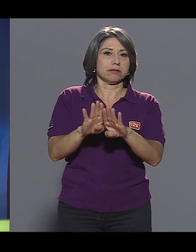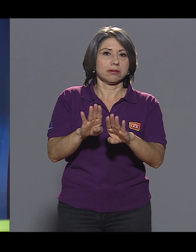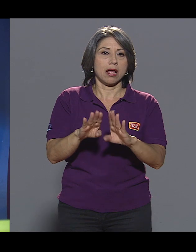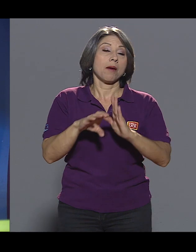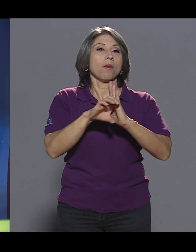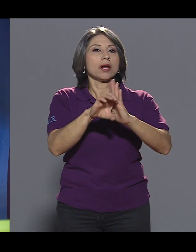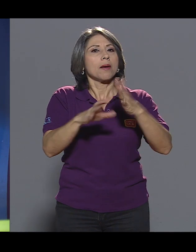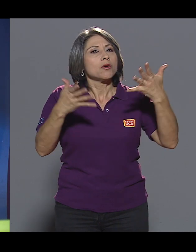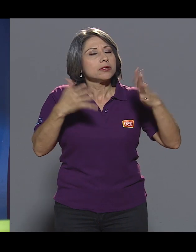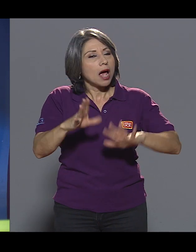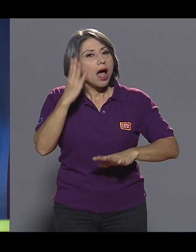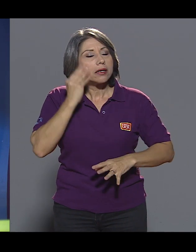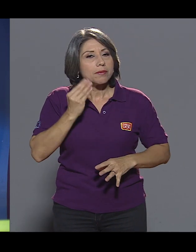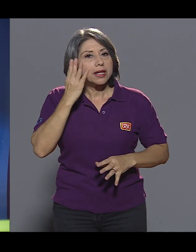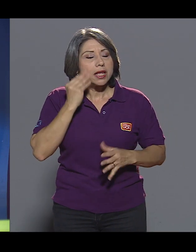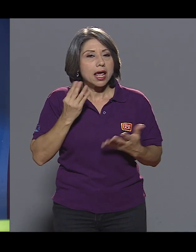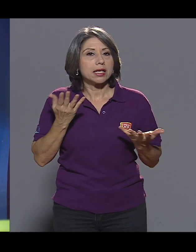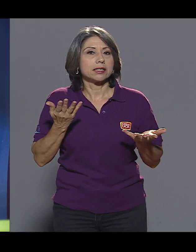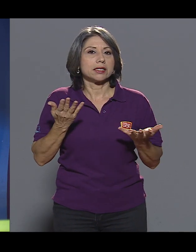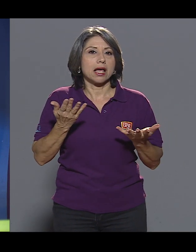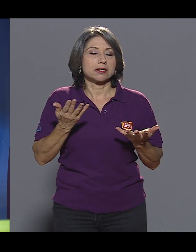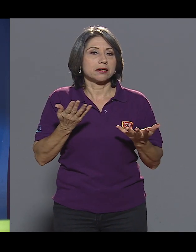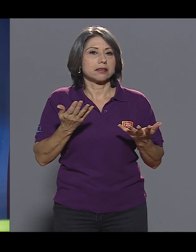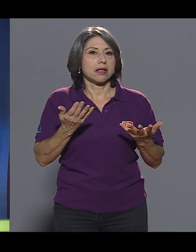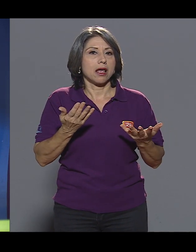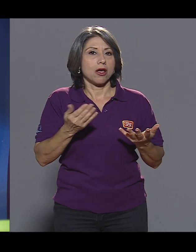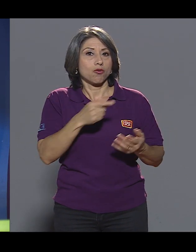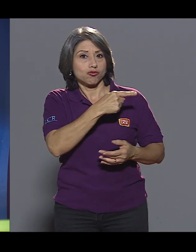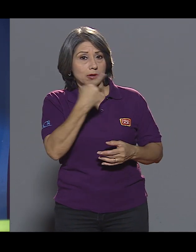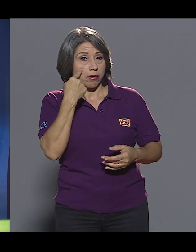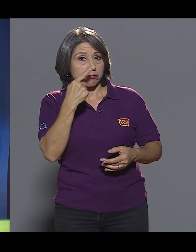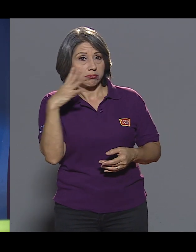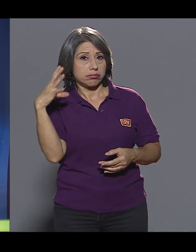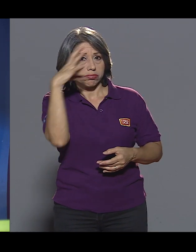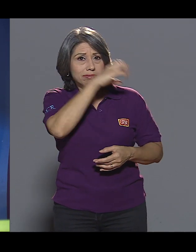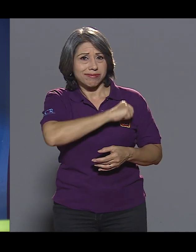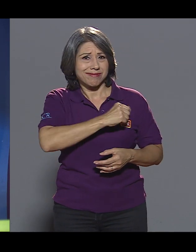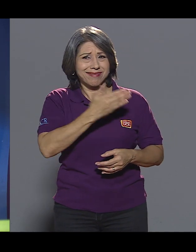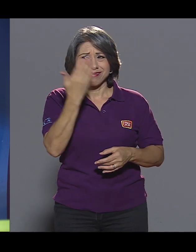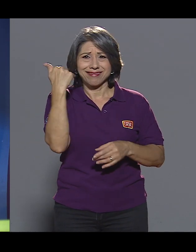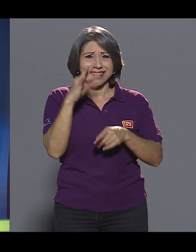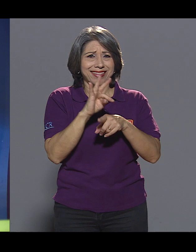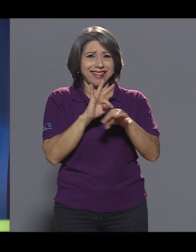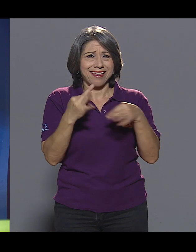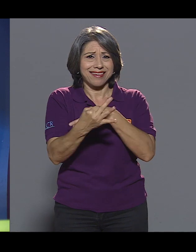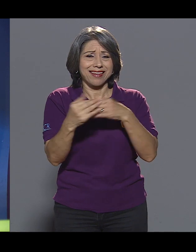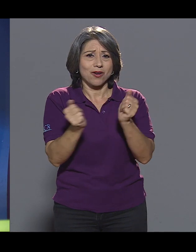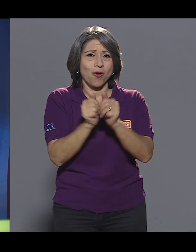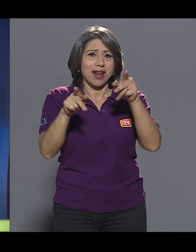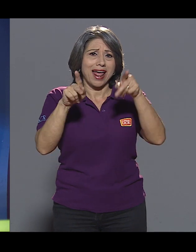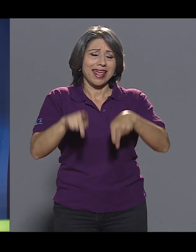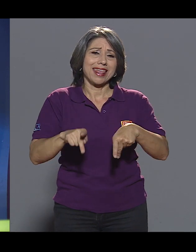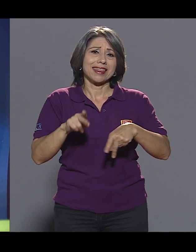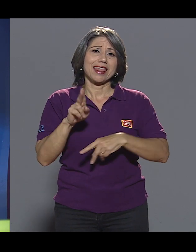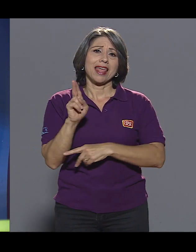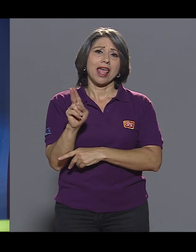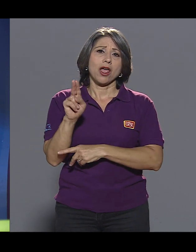ejemplo, experiencias en las cuales, como viste en el taller que tuvimos con la gente de